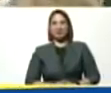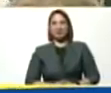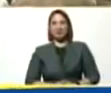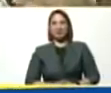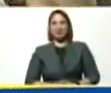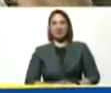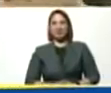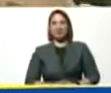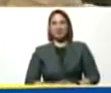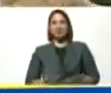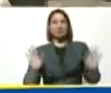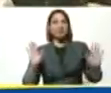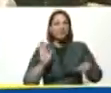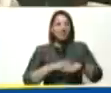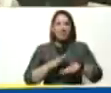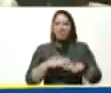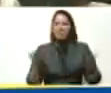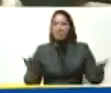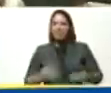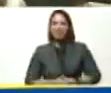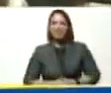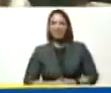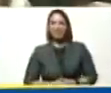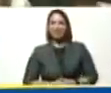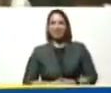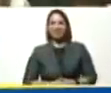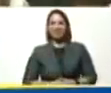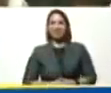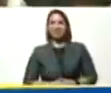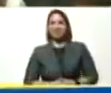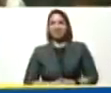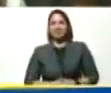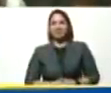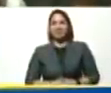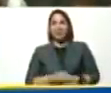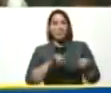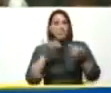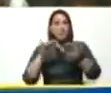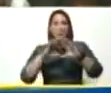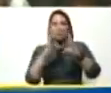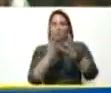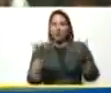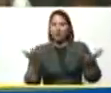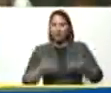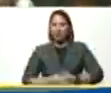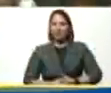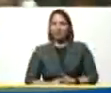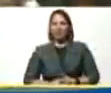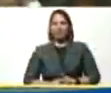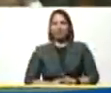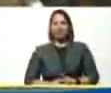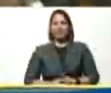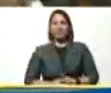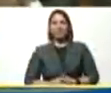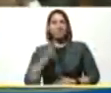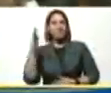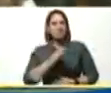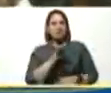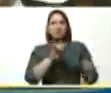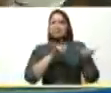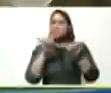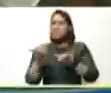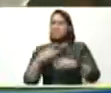Ah, Silvia, ¿qué te parece? ¿Ah? Del mismo planeta. Y vienen con las